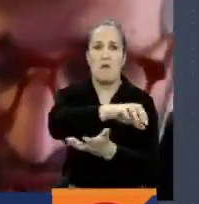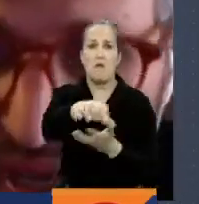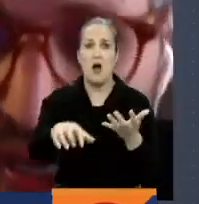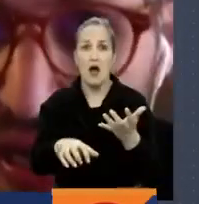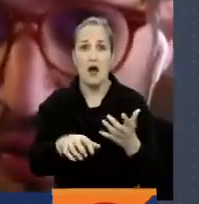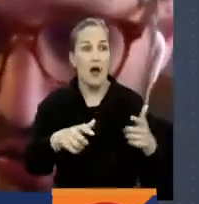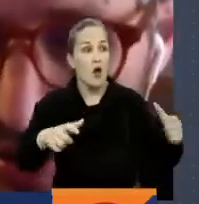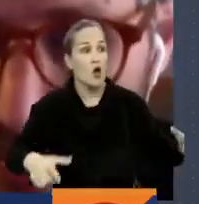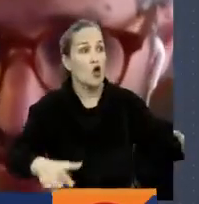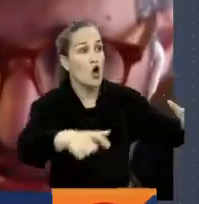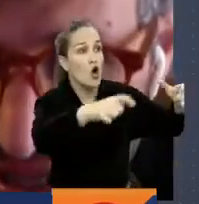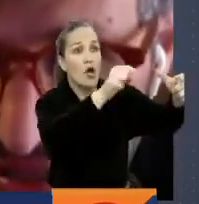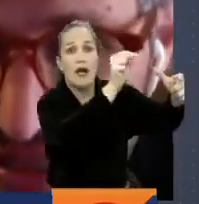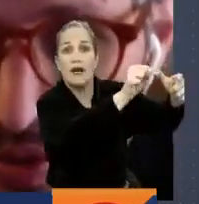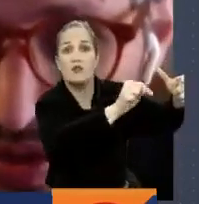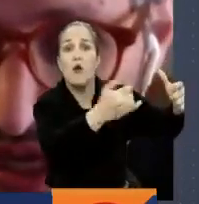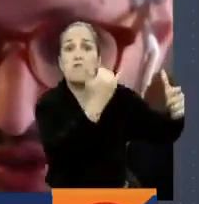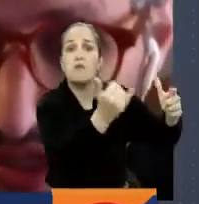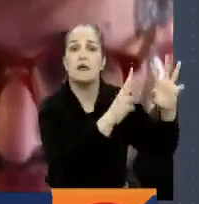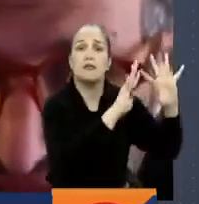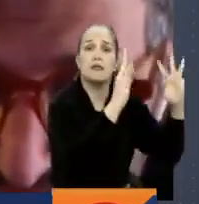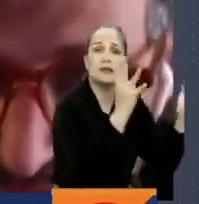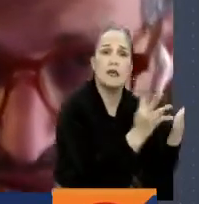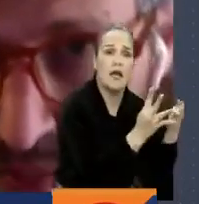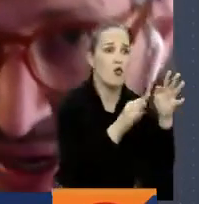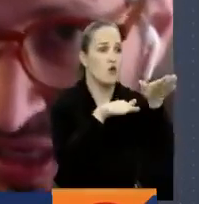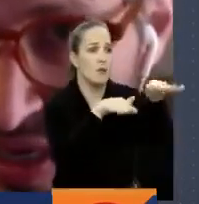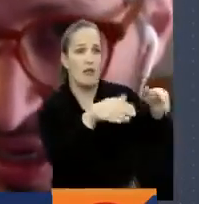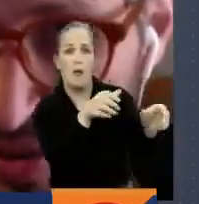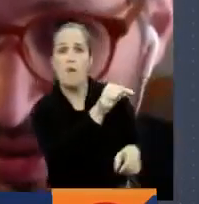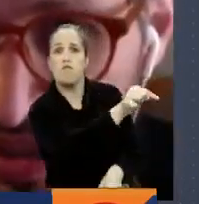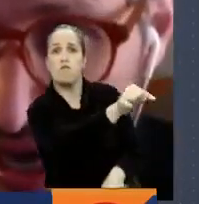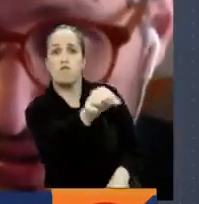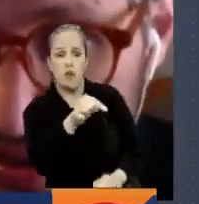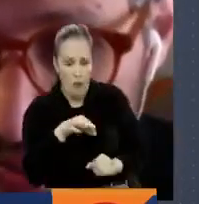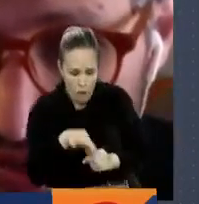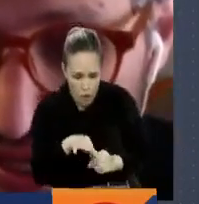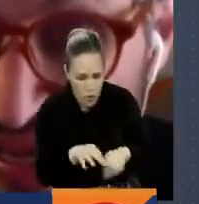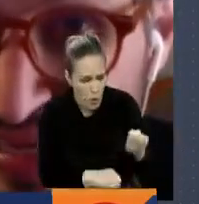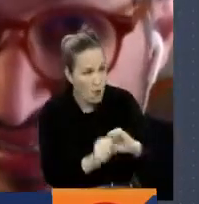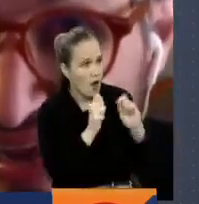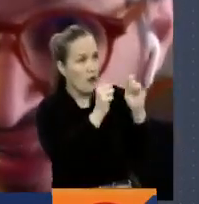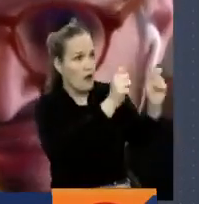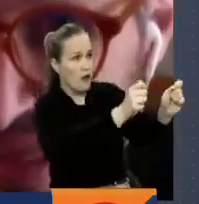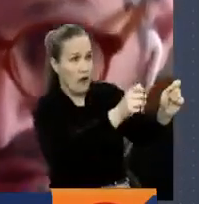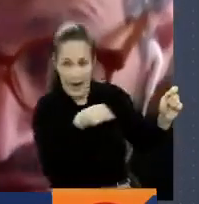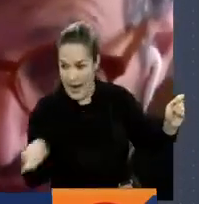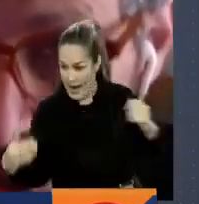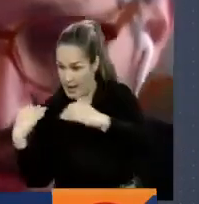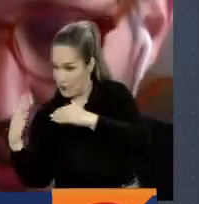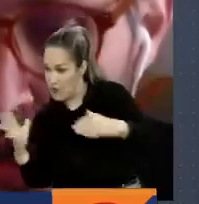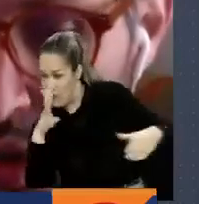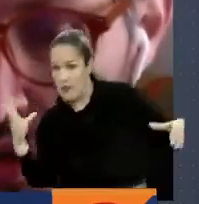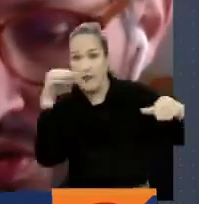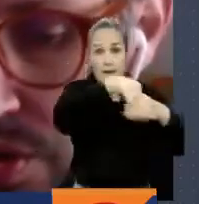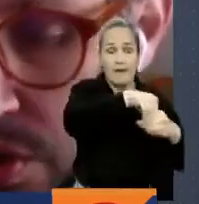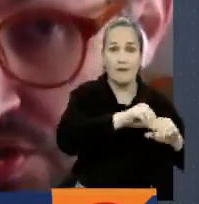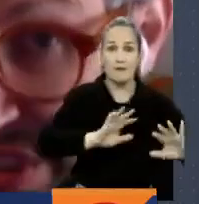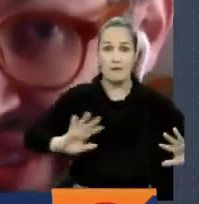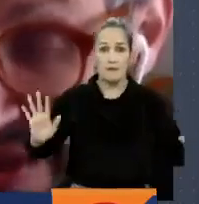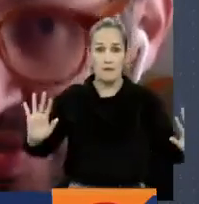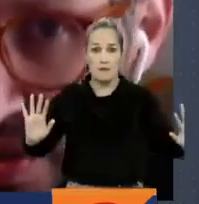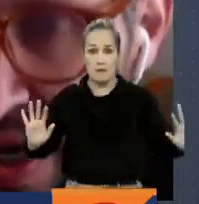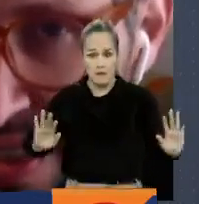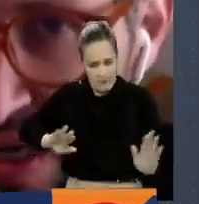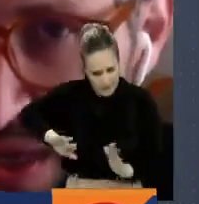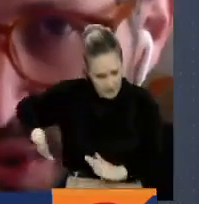eligió a unos representantes y a unos senadores precisamente para que hicieron eso Entonces acá nos estamos saltando los